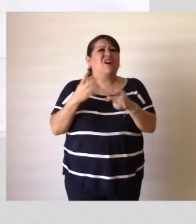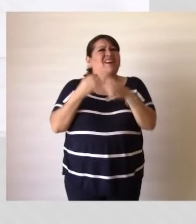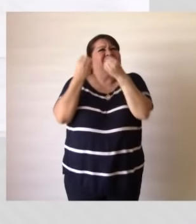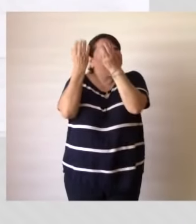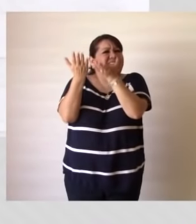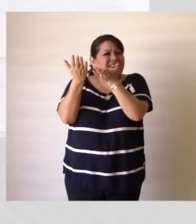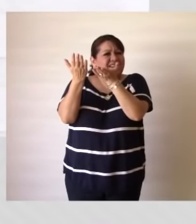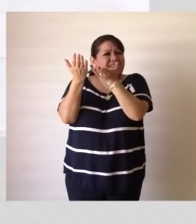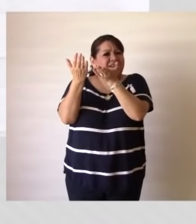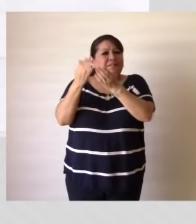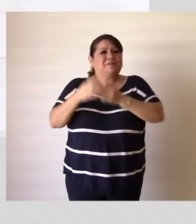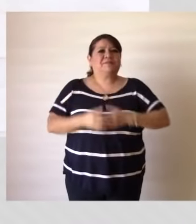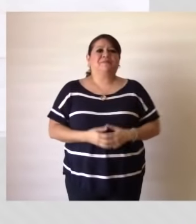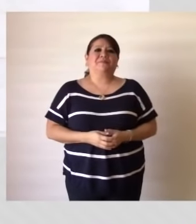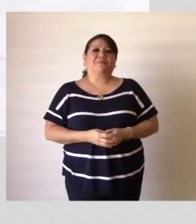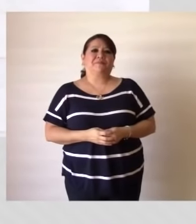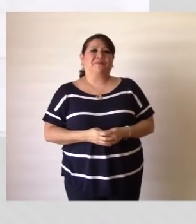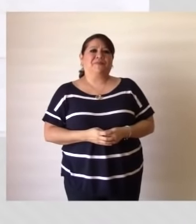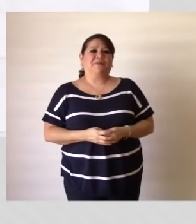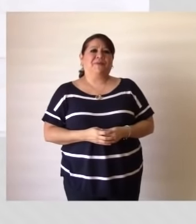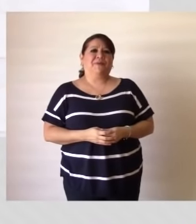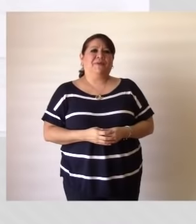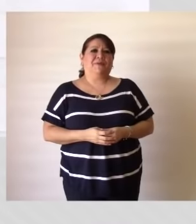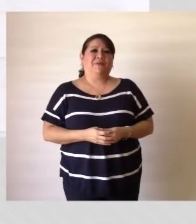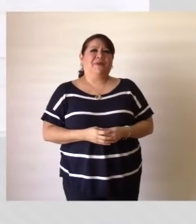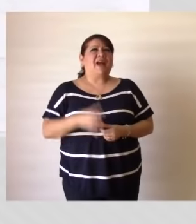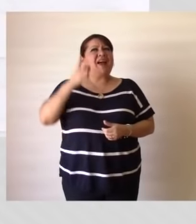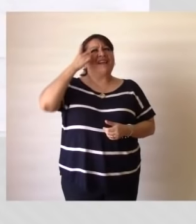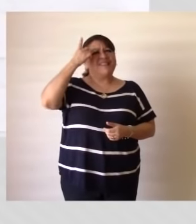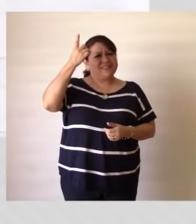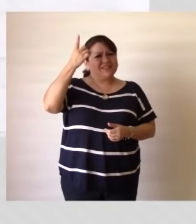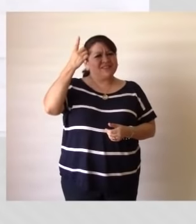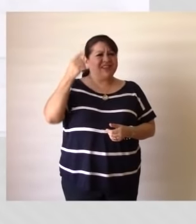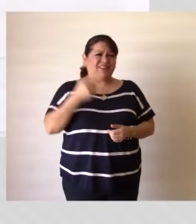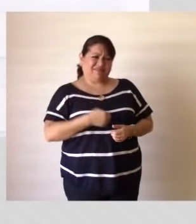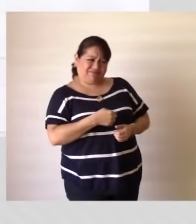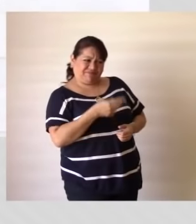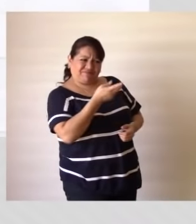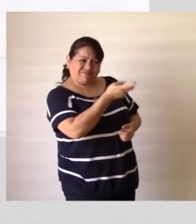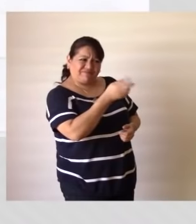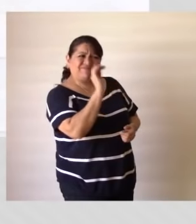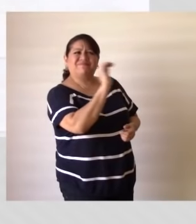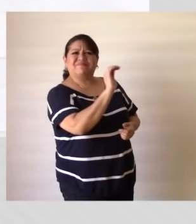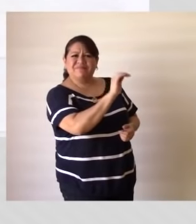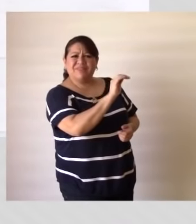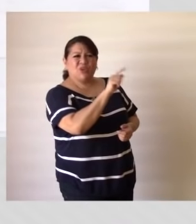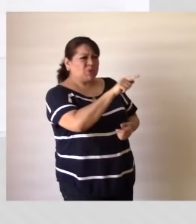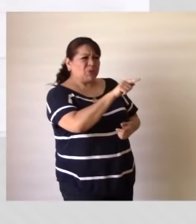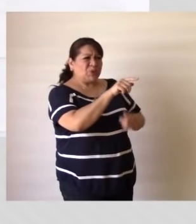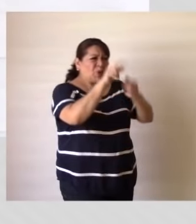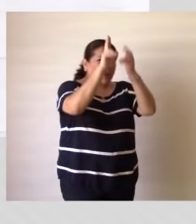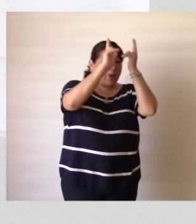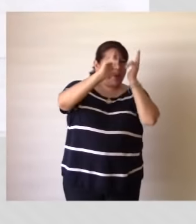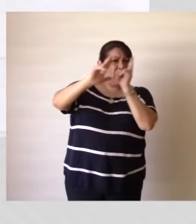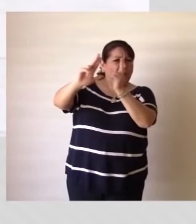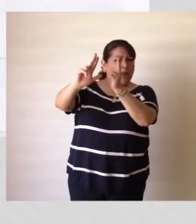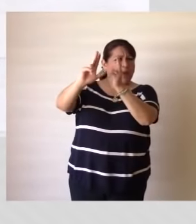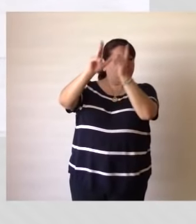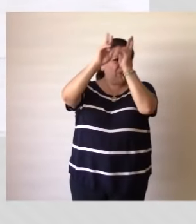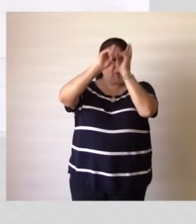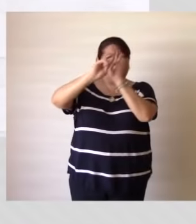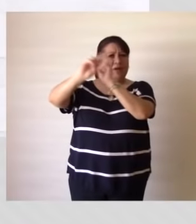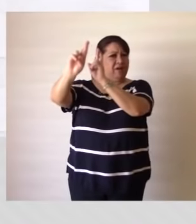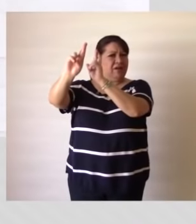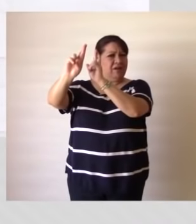palabras dios está diciendo la falta de honra y la falta de honor que tú no me estás dando